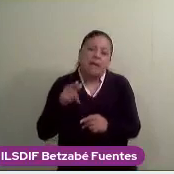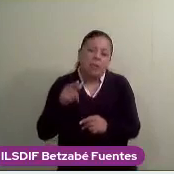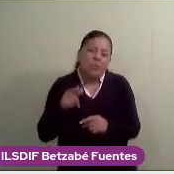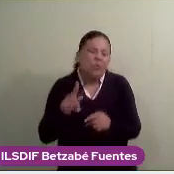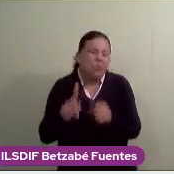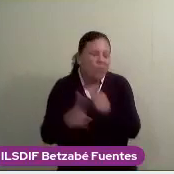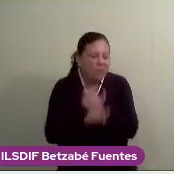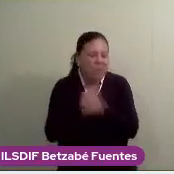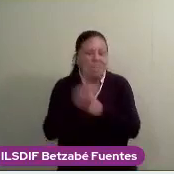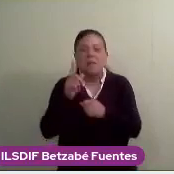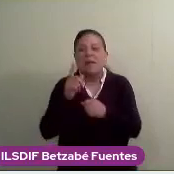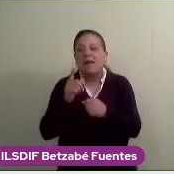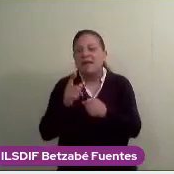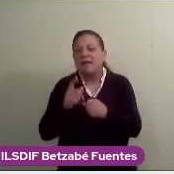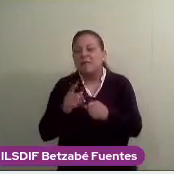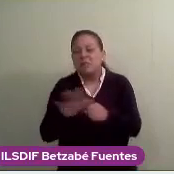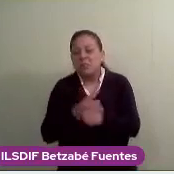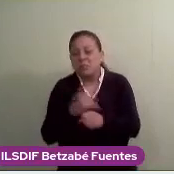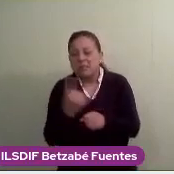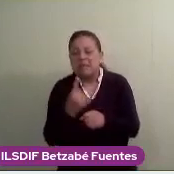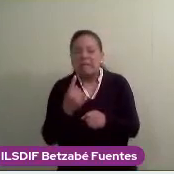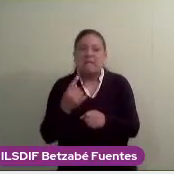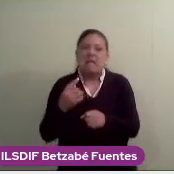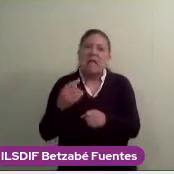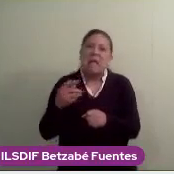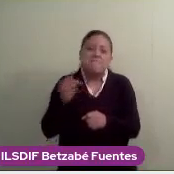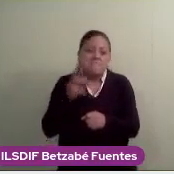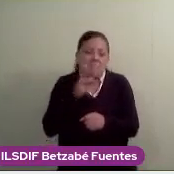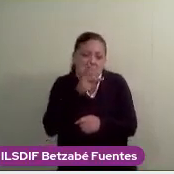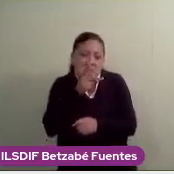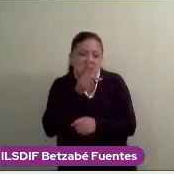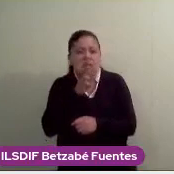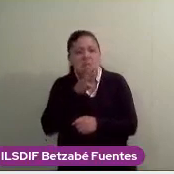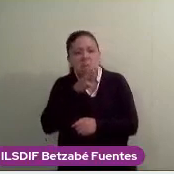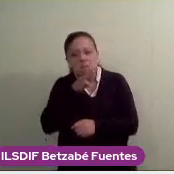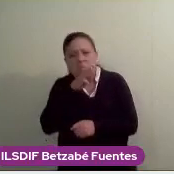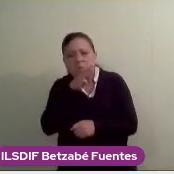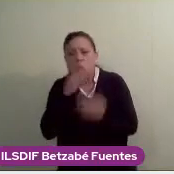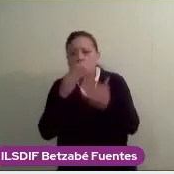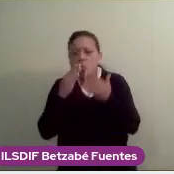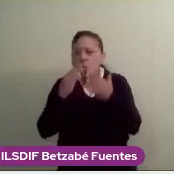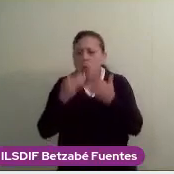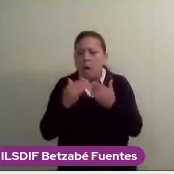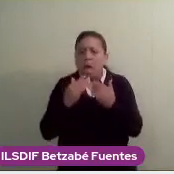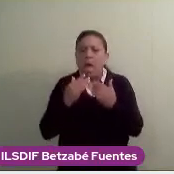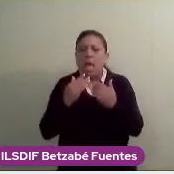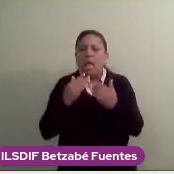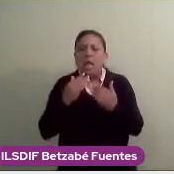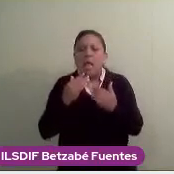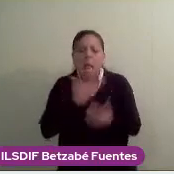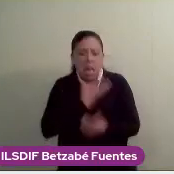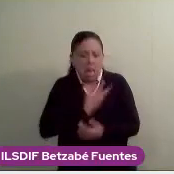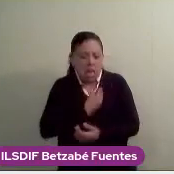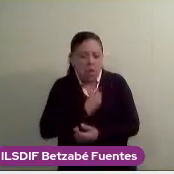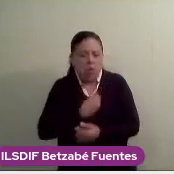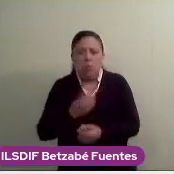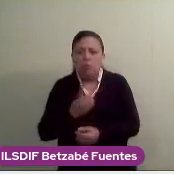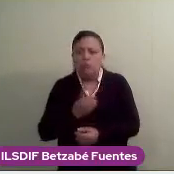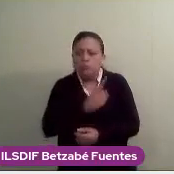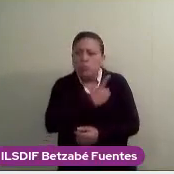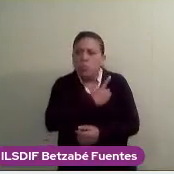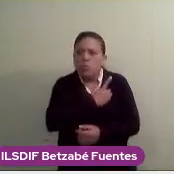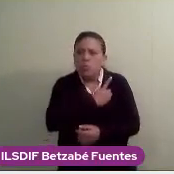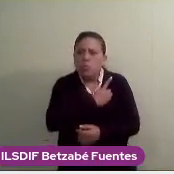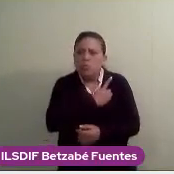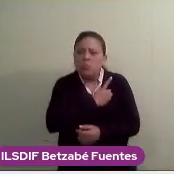efectividad, por esta situación de que el padre está ausente, de que la madre está ausente, y no necesariamente Cuando hablamos de padres